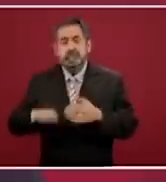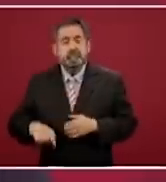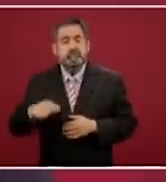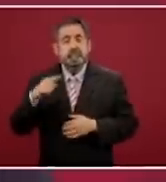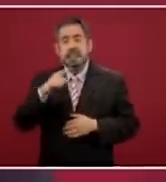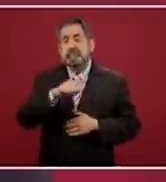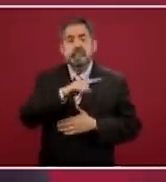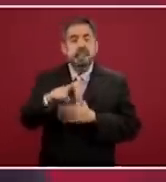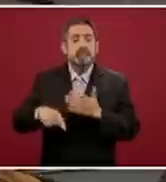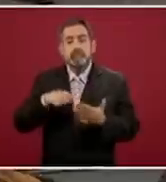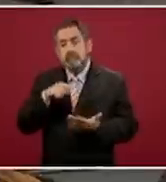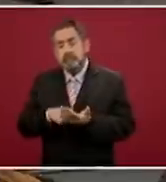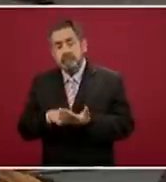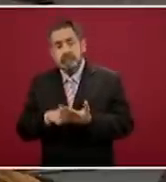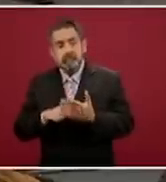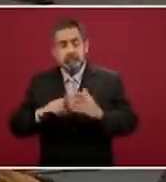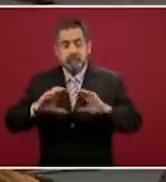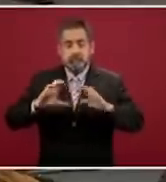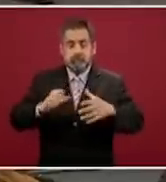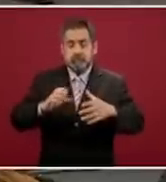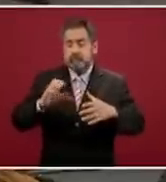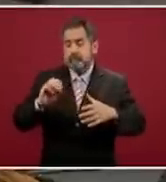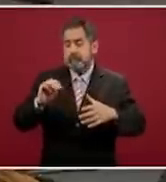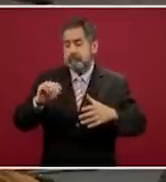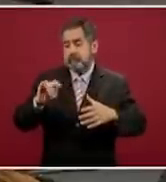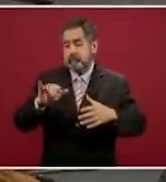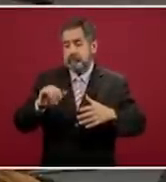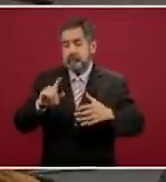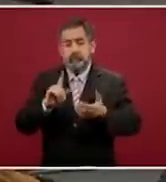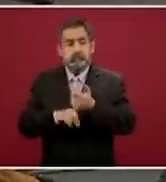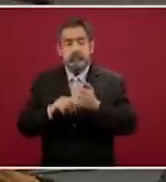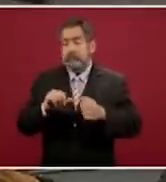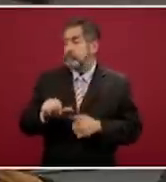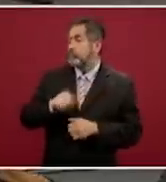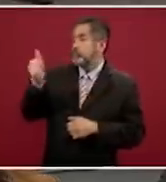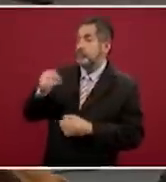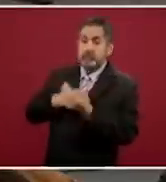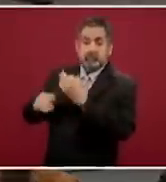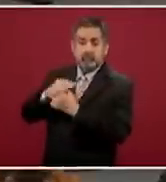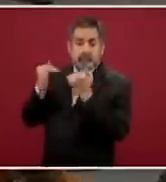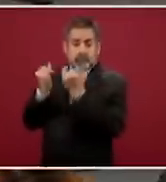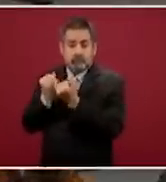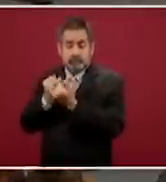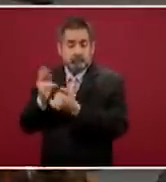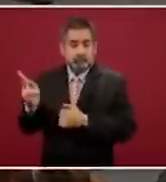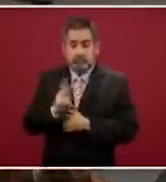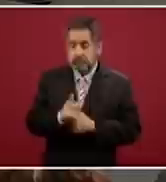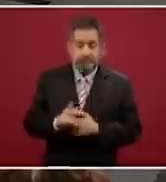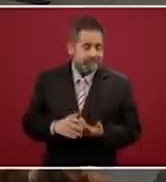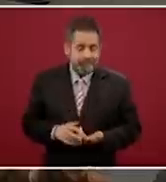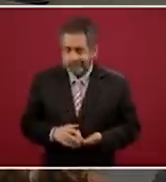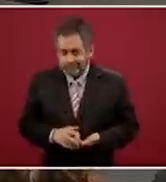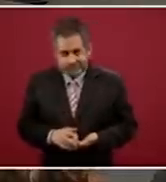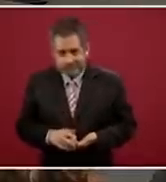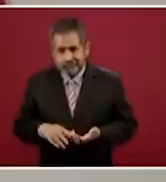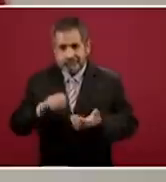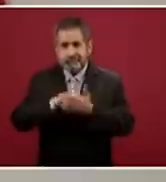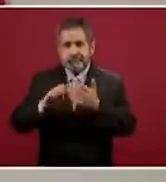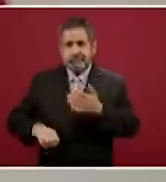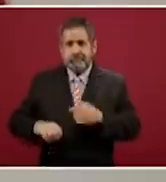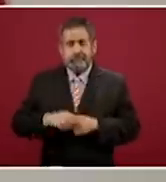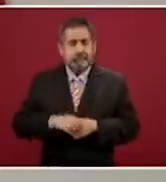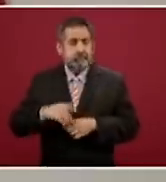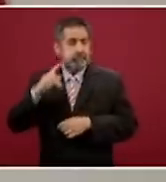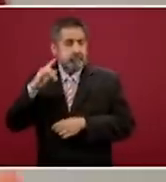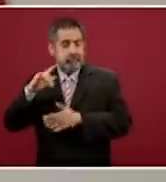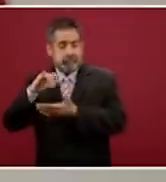tiene transmisión comunitaria, no quiere decir que todo lo demás tiene transmisión comunitaria. En el ejemplo de Estados Unidos, California, Nueva